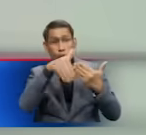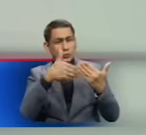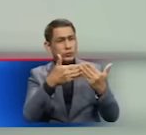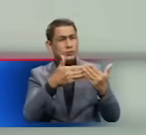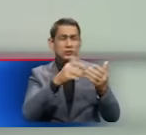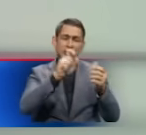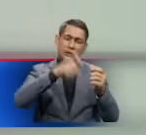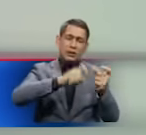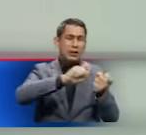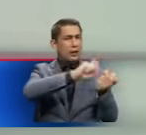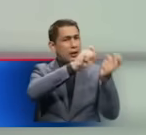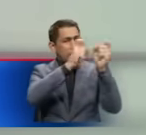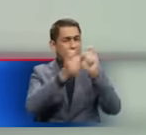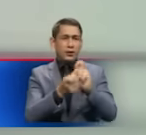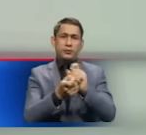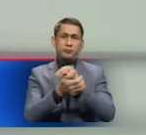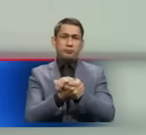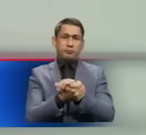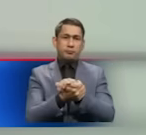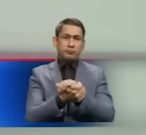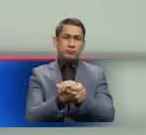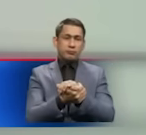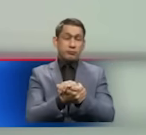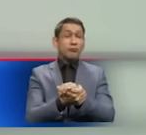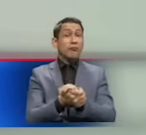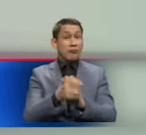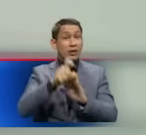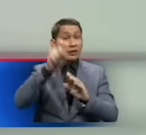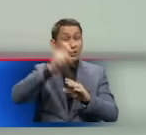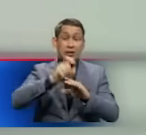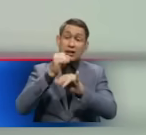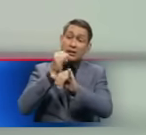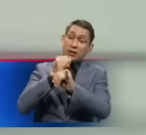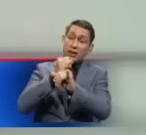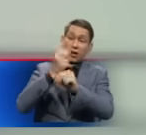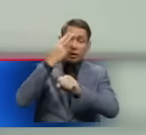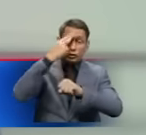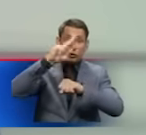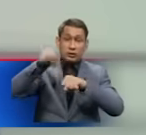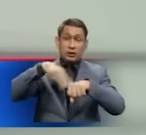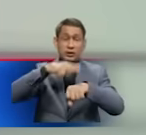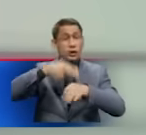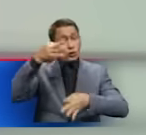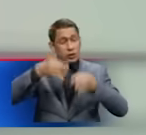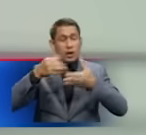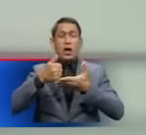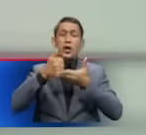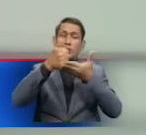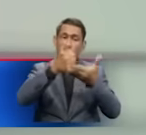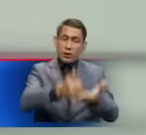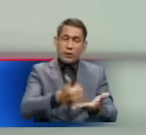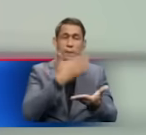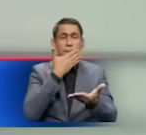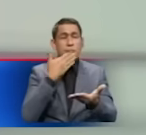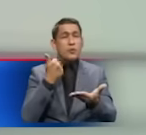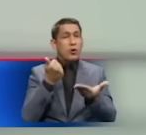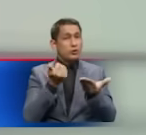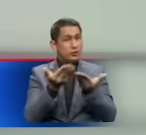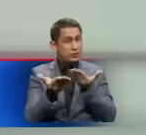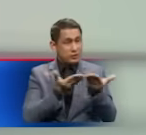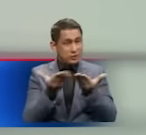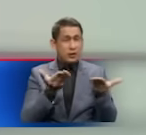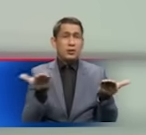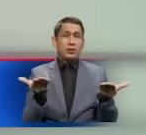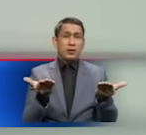a recaer en la Corte Nacional de Justicia y asimismo tiene que dársele la independencia total a la Fiscalía General del Estado para que